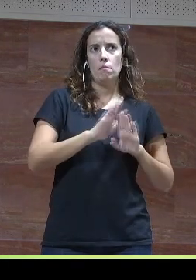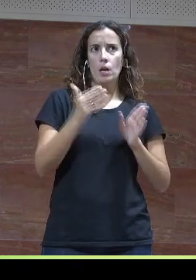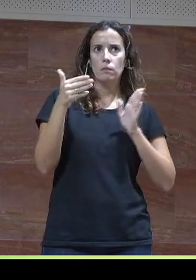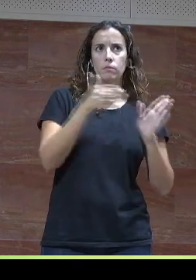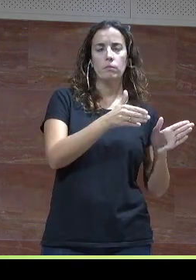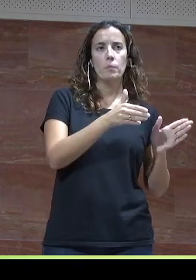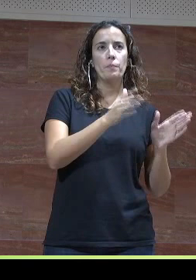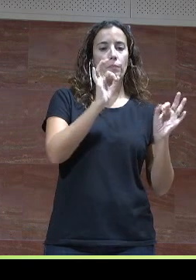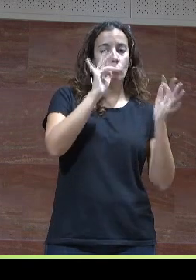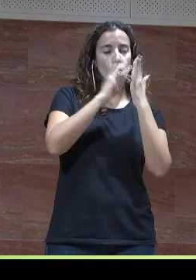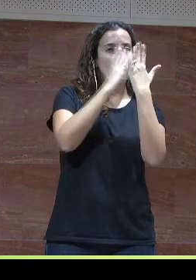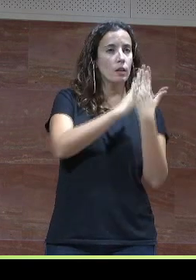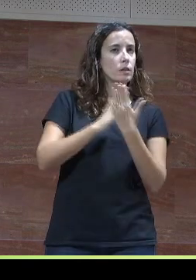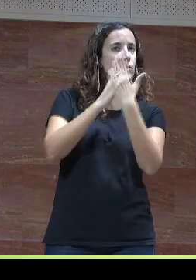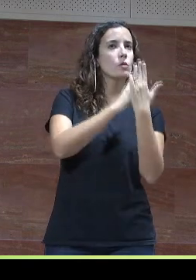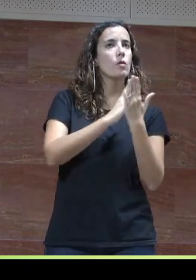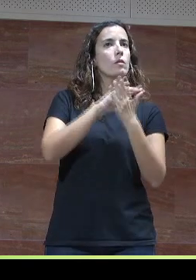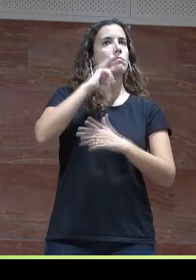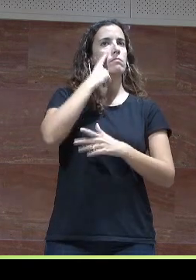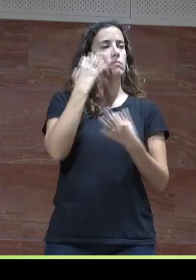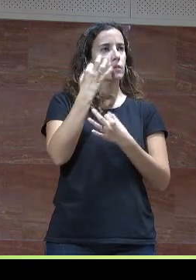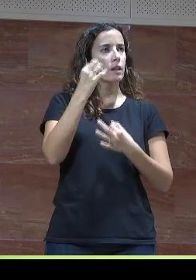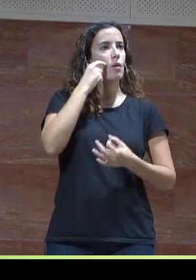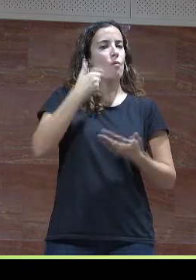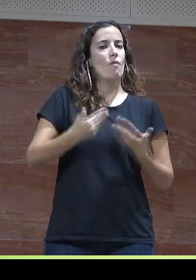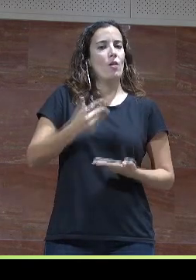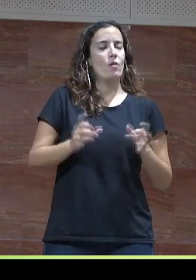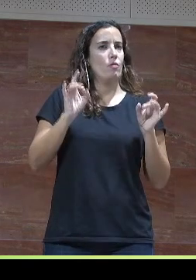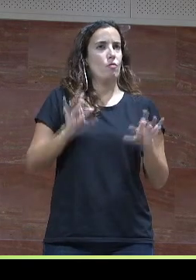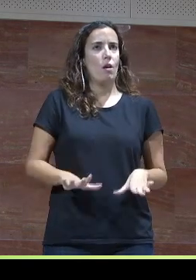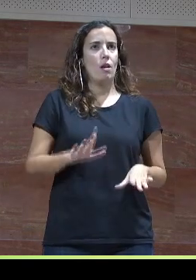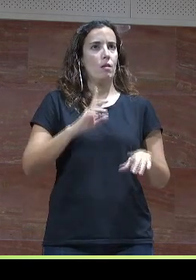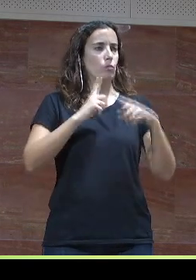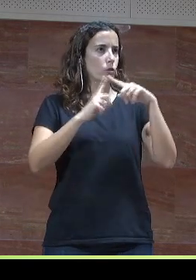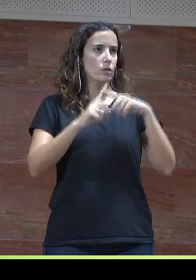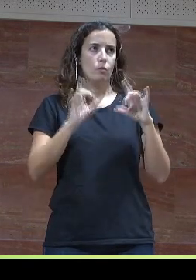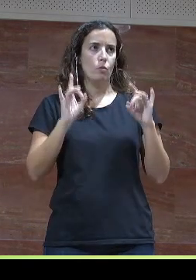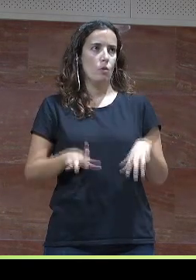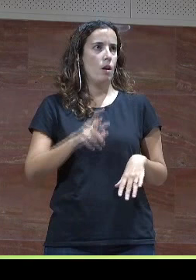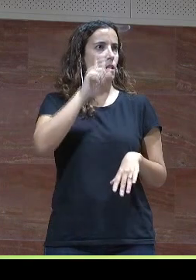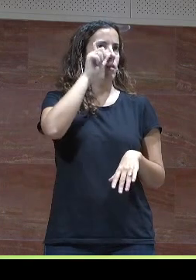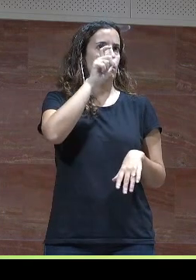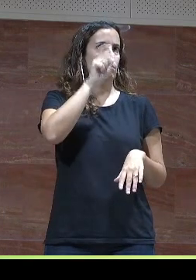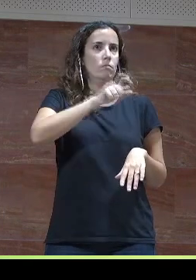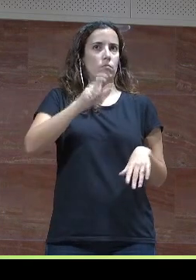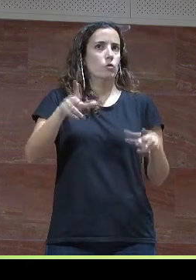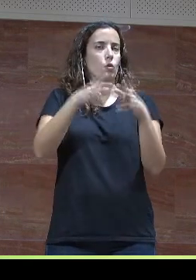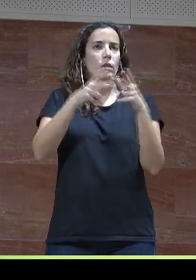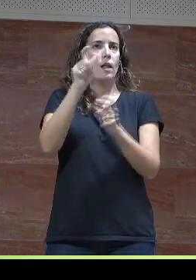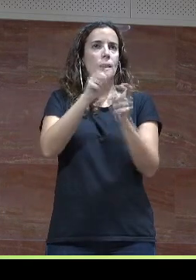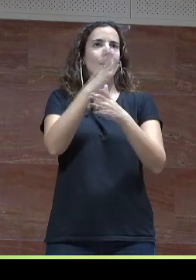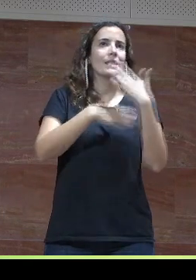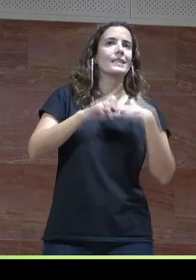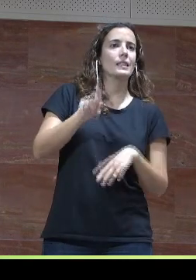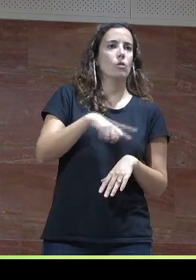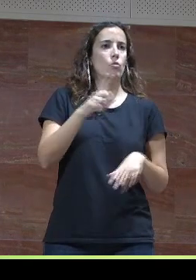estudios nos encontramos que es que lo valoraba de la misma manera positiva un gran conjunto de la sociedad.